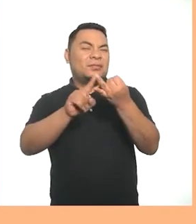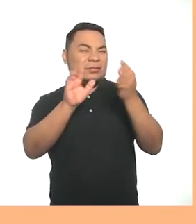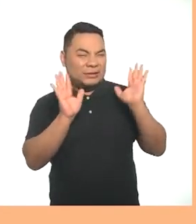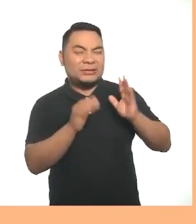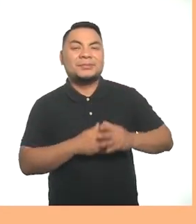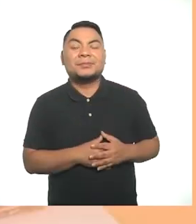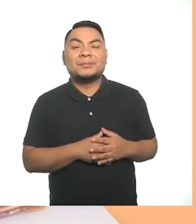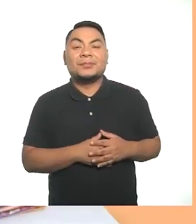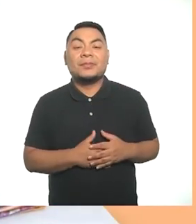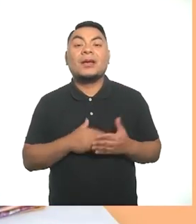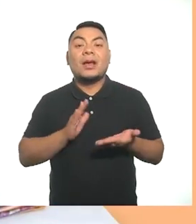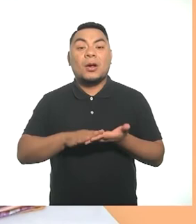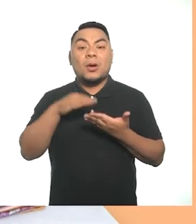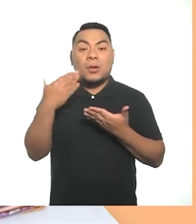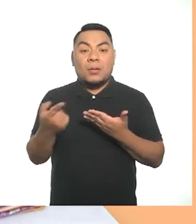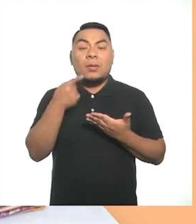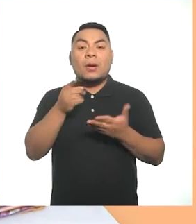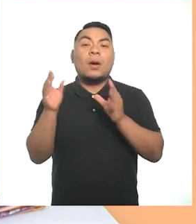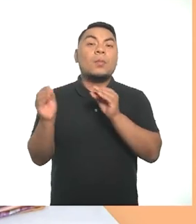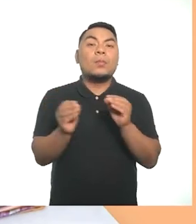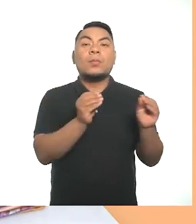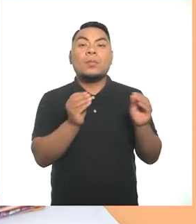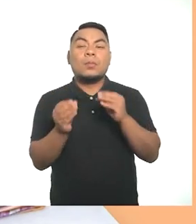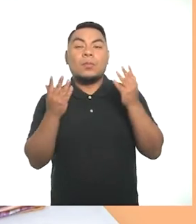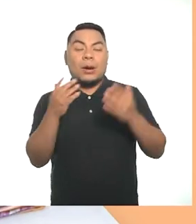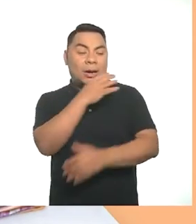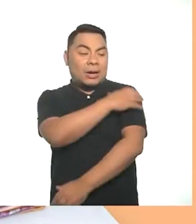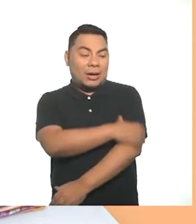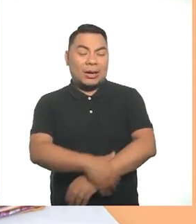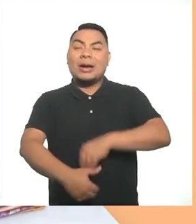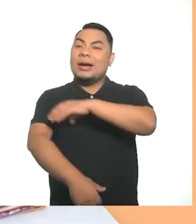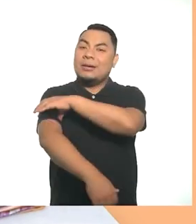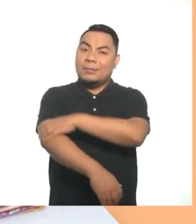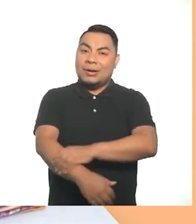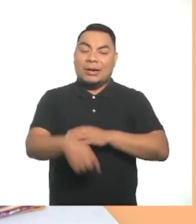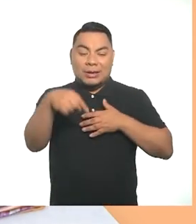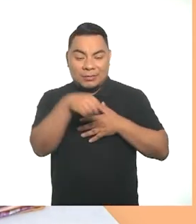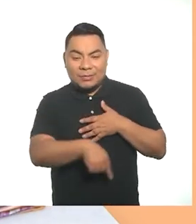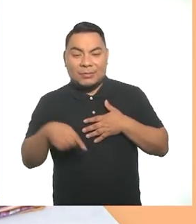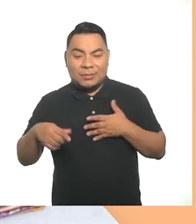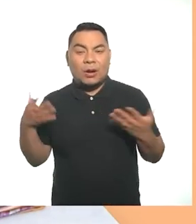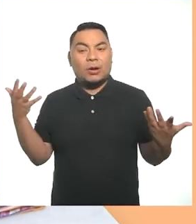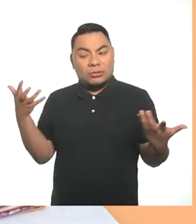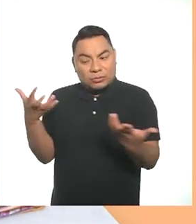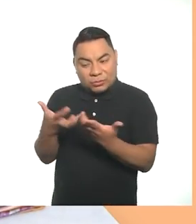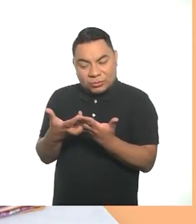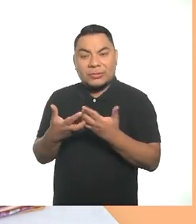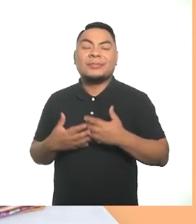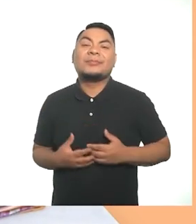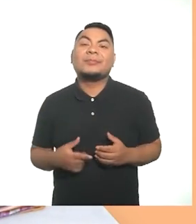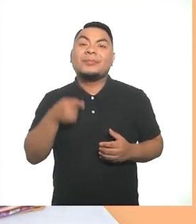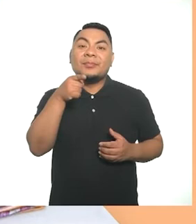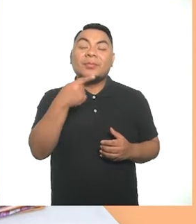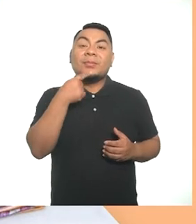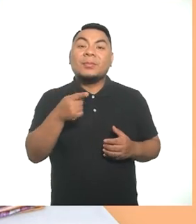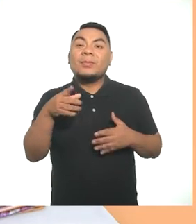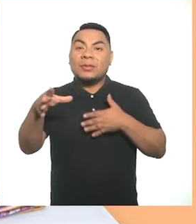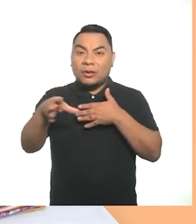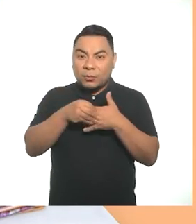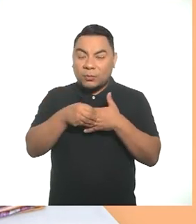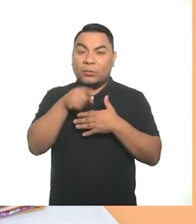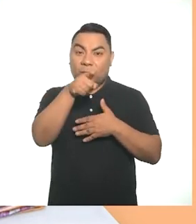otros. Luego combinen los movimientos de brazos y piernas. Hagan que imite